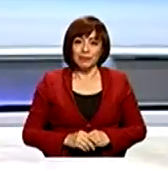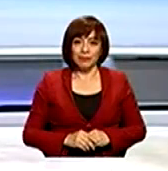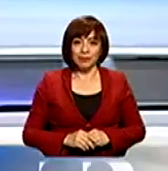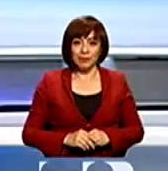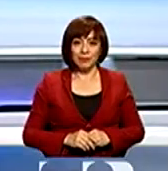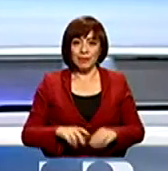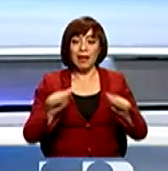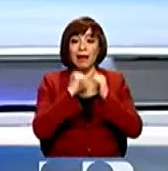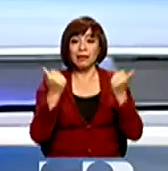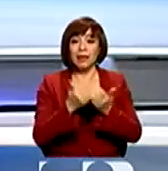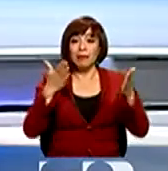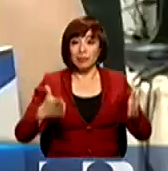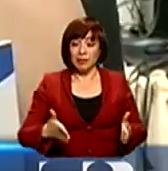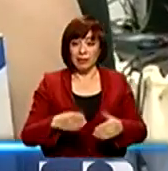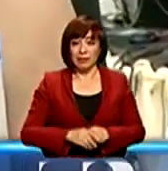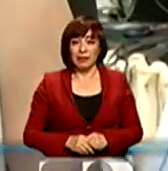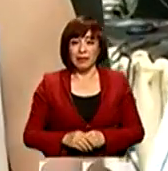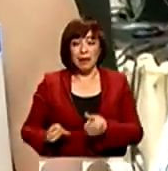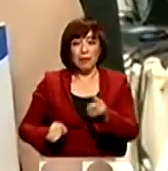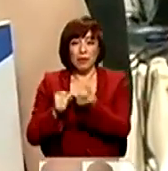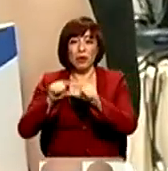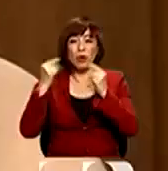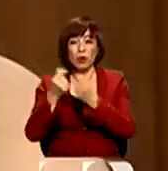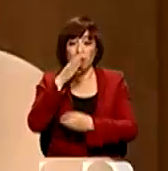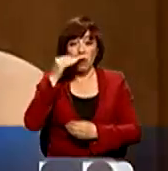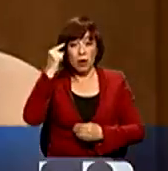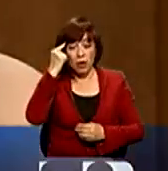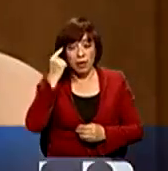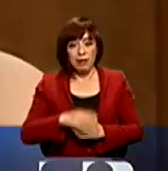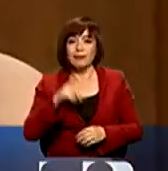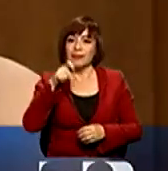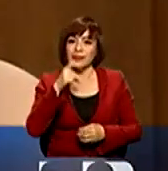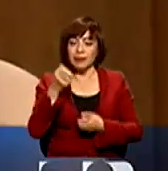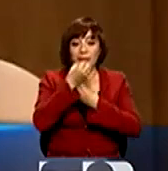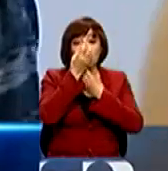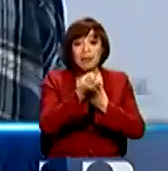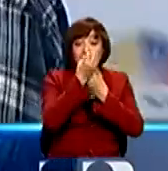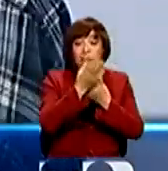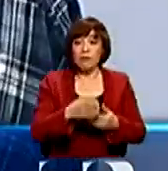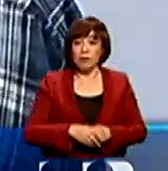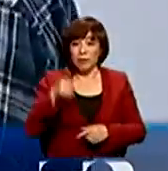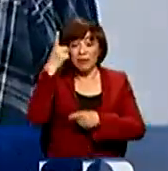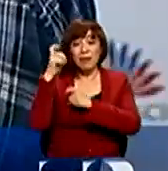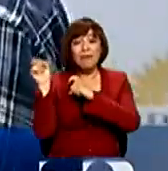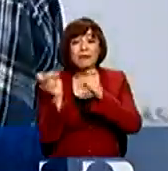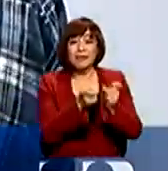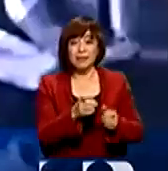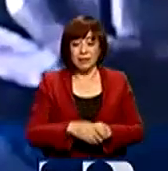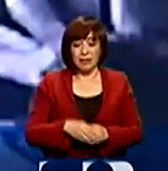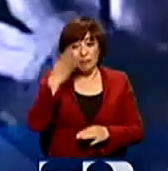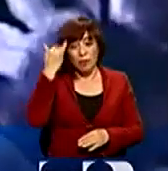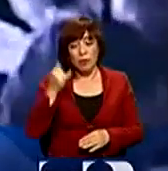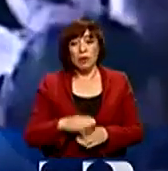La asambleísta del ala correísta, Sofía Espín, debía rendir su versión en la Fiscalía General del Estado por el caso que investiga un